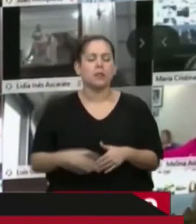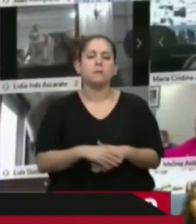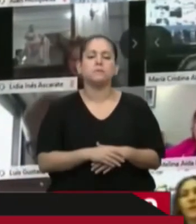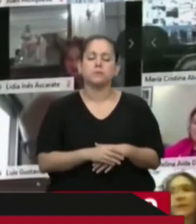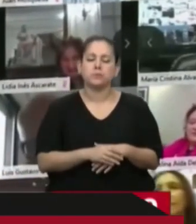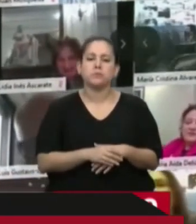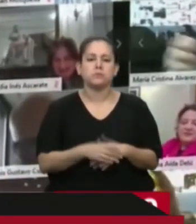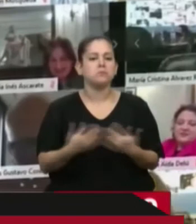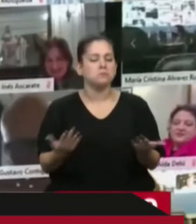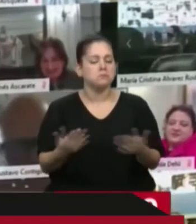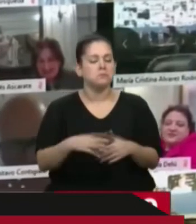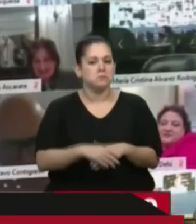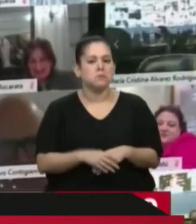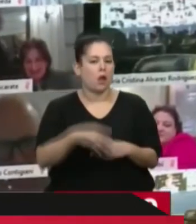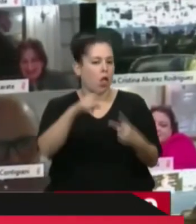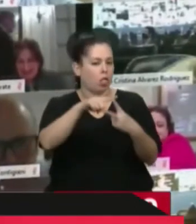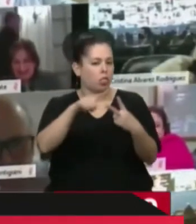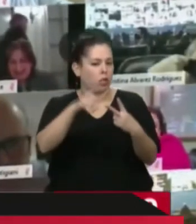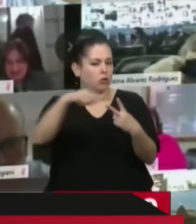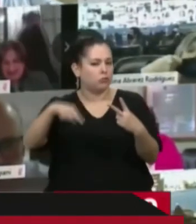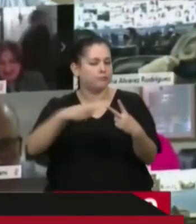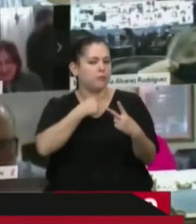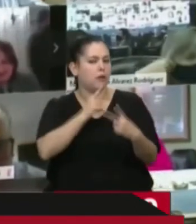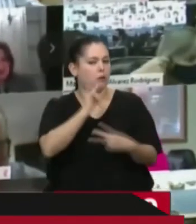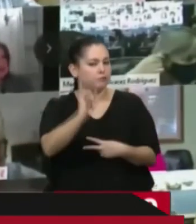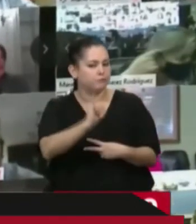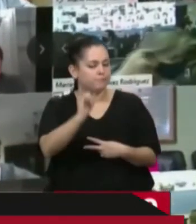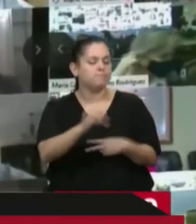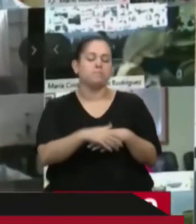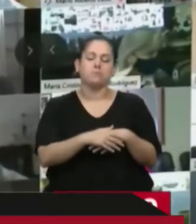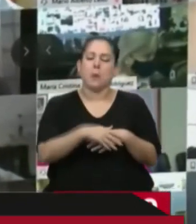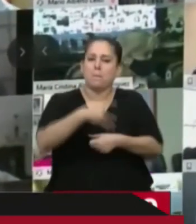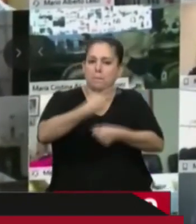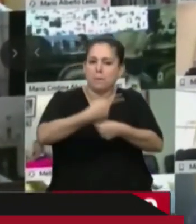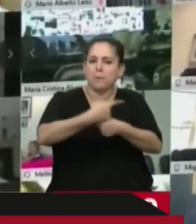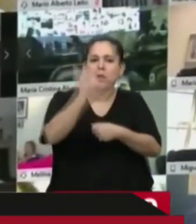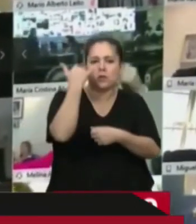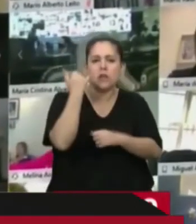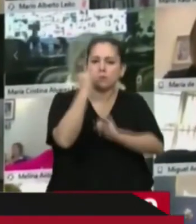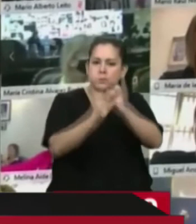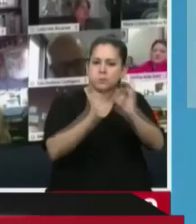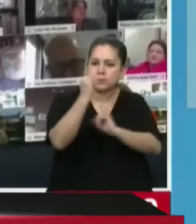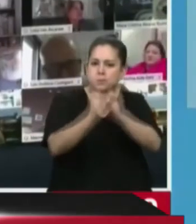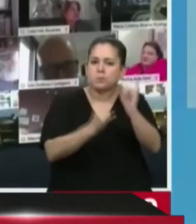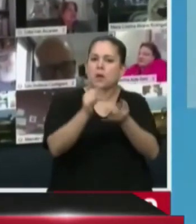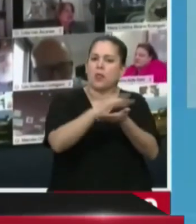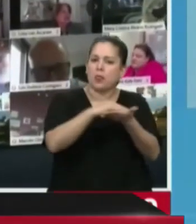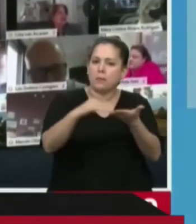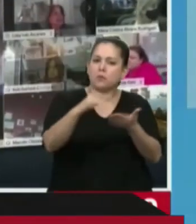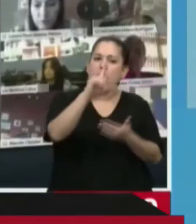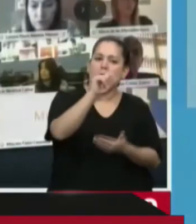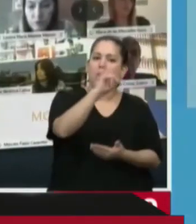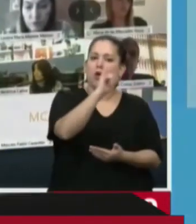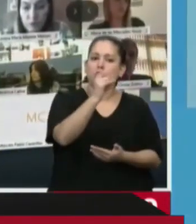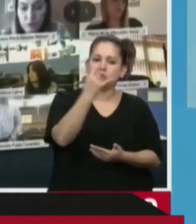cuestiones exclusivamente relacionadas con la pandemia. Seguramente si esto se extiende se podrán ampliar otros temas, pero se están